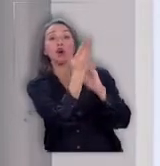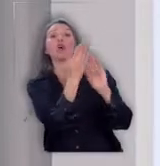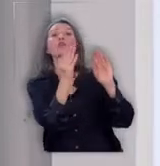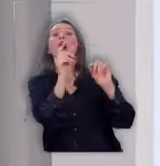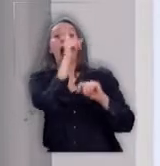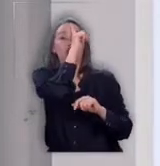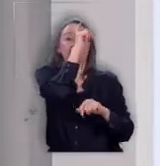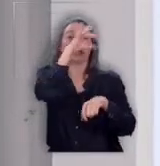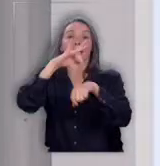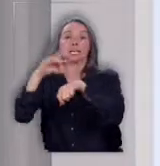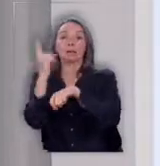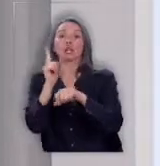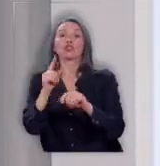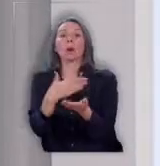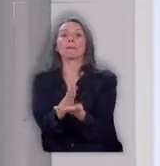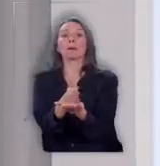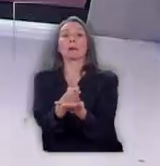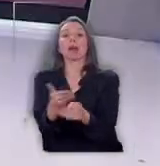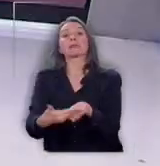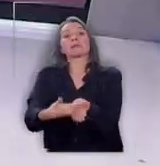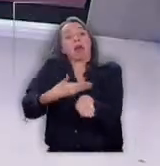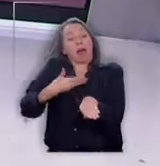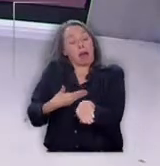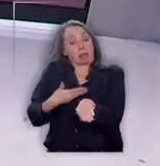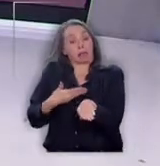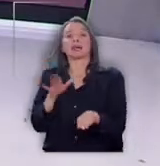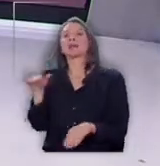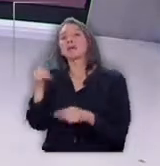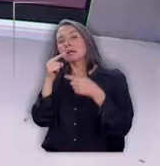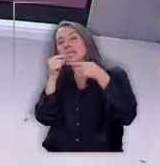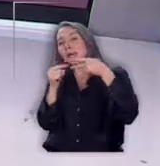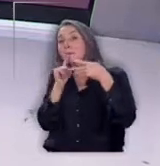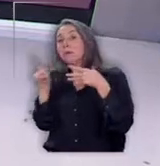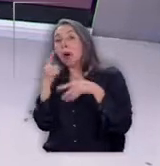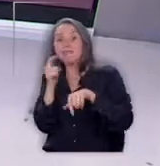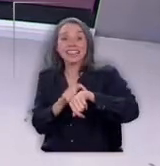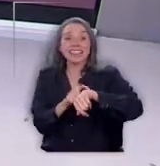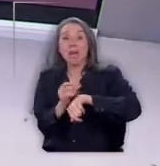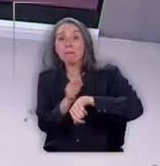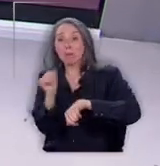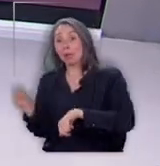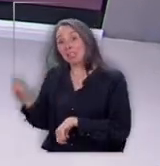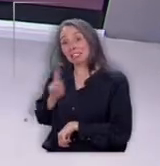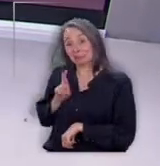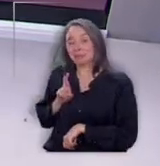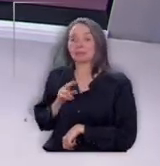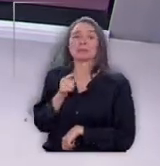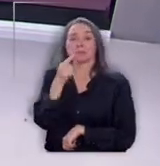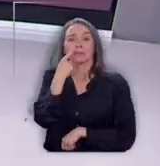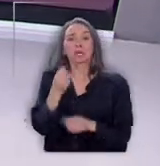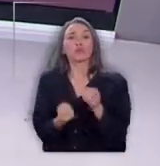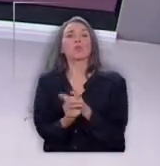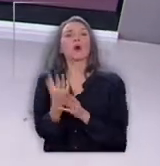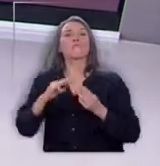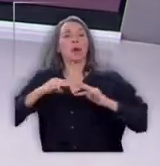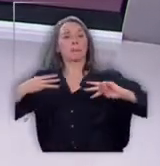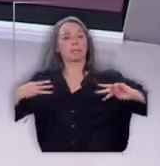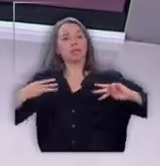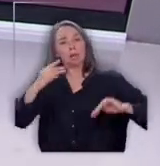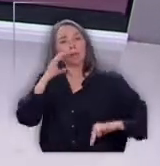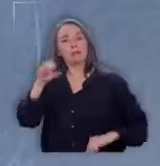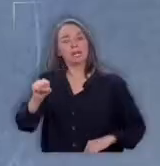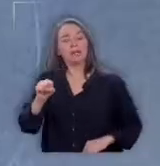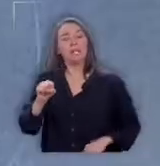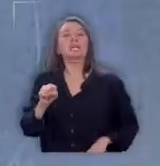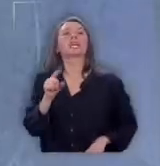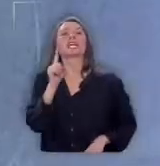preparado para ese escenario doctor eh Me quedan un par de preguntas a ver si alcanzamos por tiempo primero usted le parece que este nuevo método para detectar la